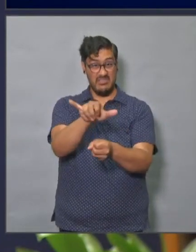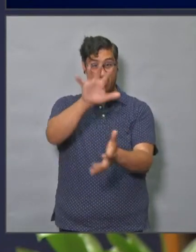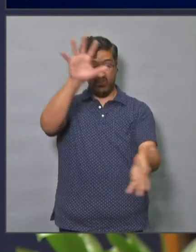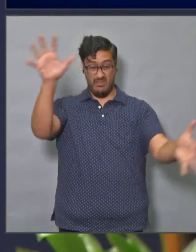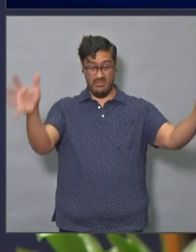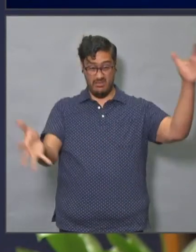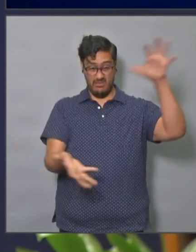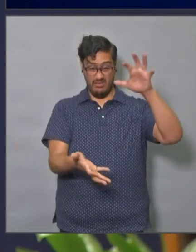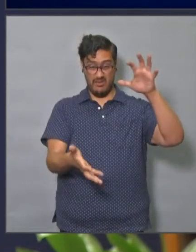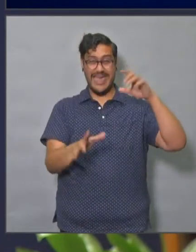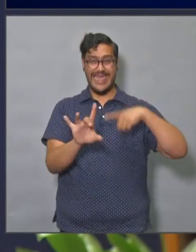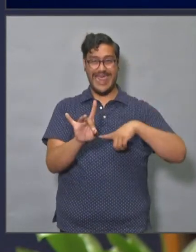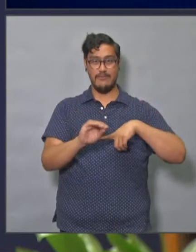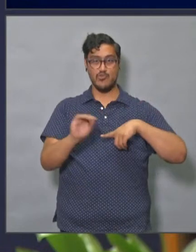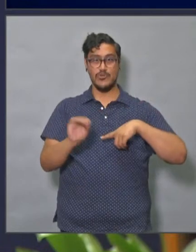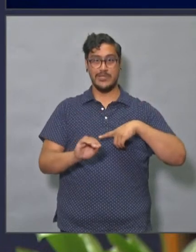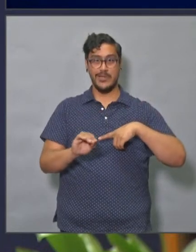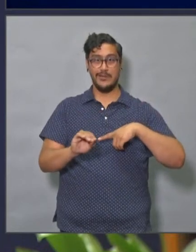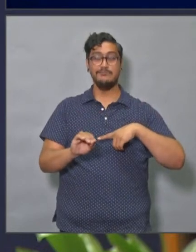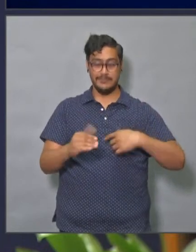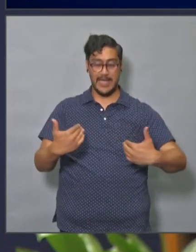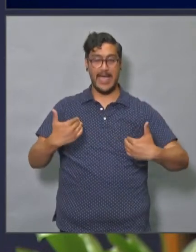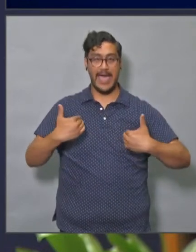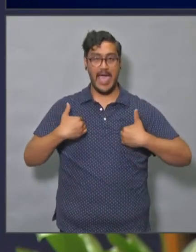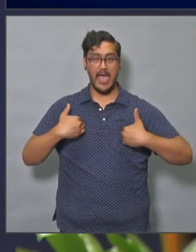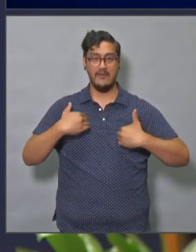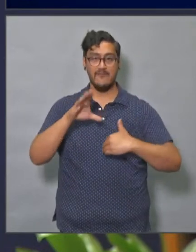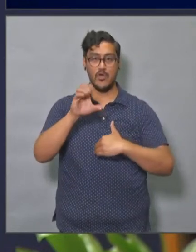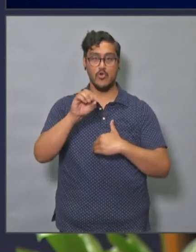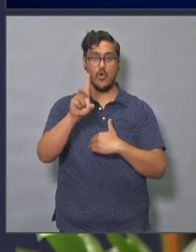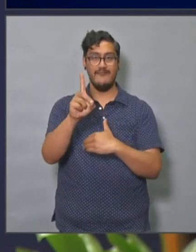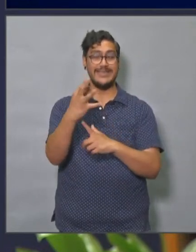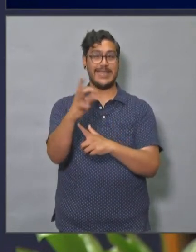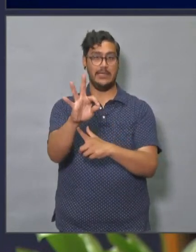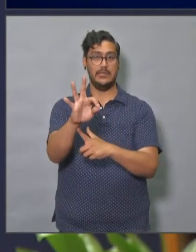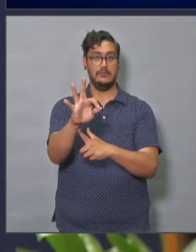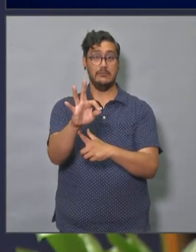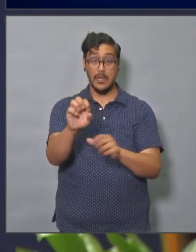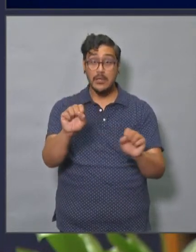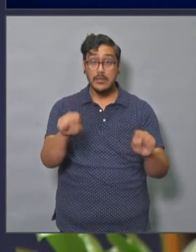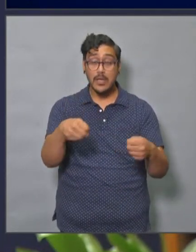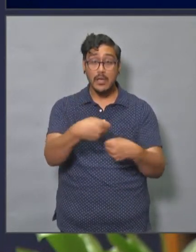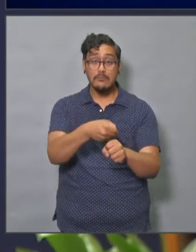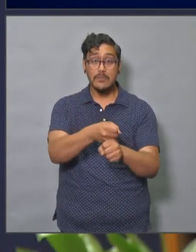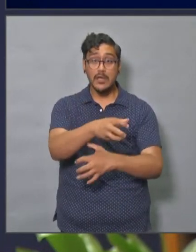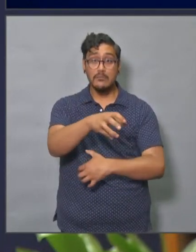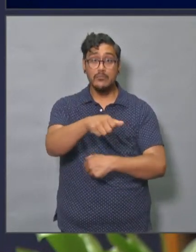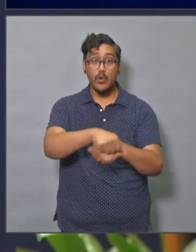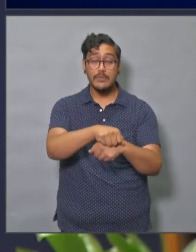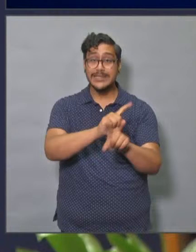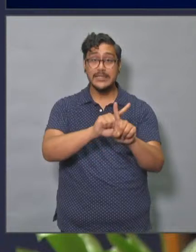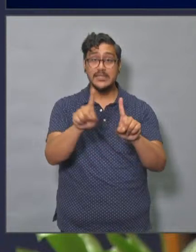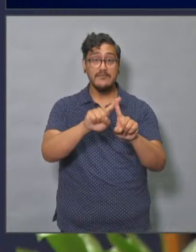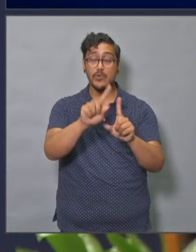personas dieron resultados positivos. Hay citas disponibles en los sitios de pruebas regionales y